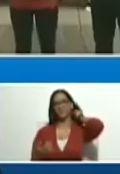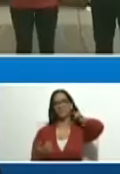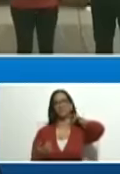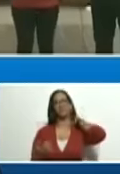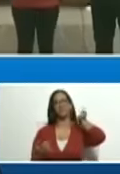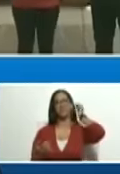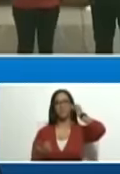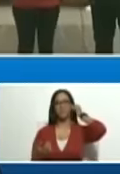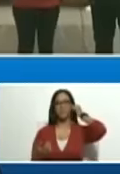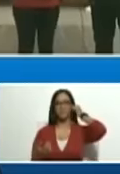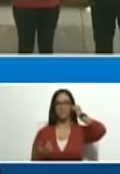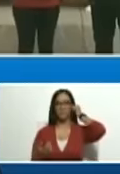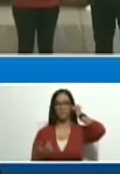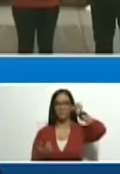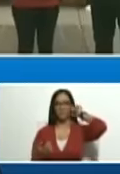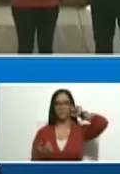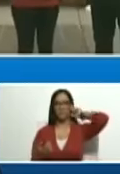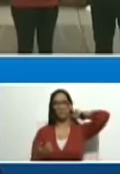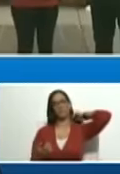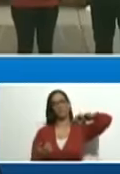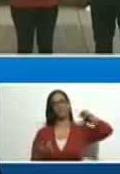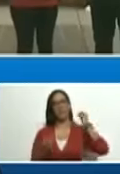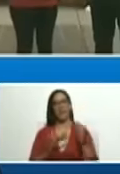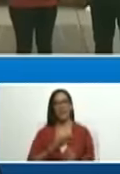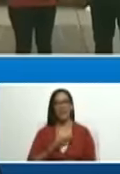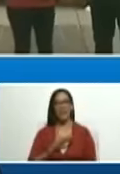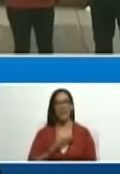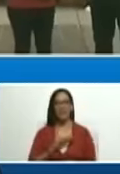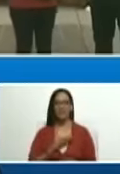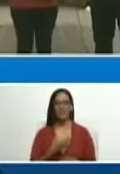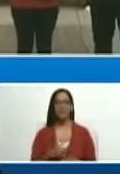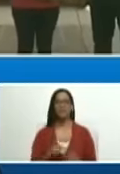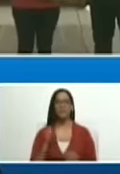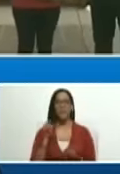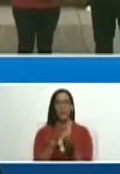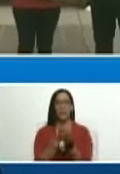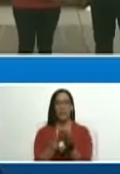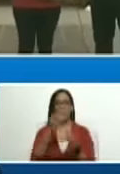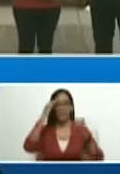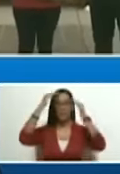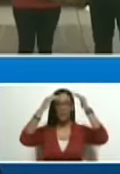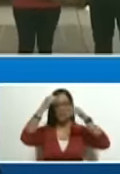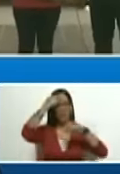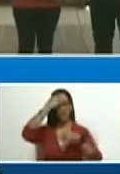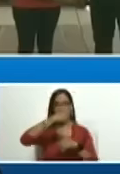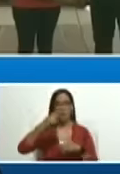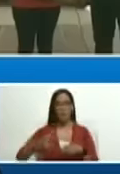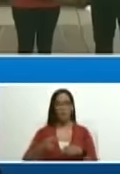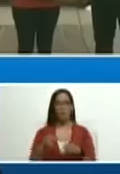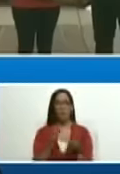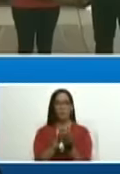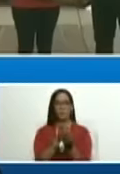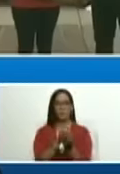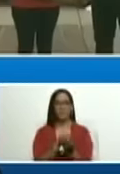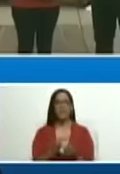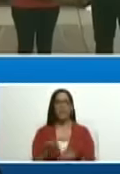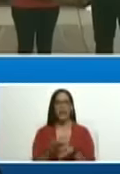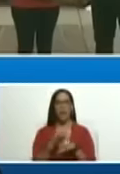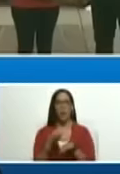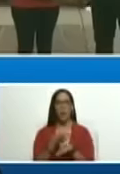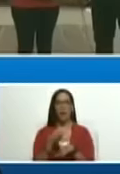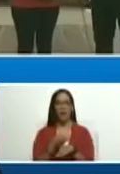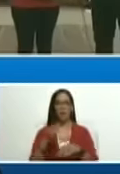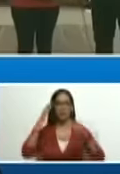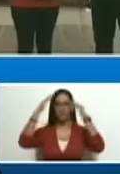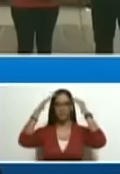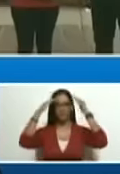el alcalde de Asunción. Mi saludo a todo el pueblo de Nueva Esparta. Al gobernador Morel Rodríguez me le dan